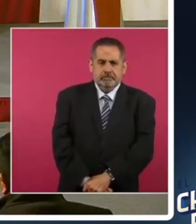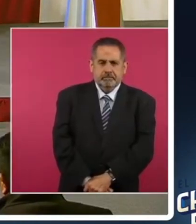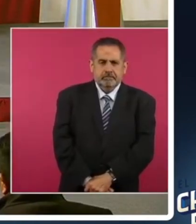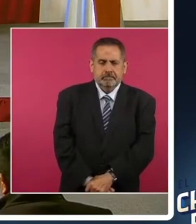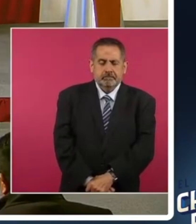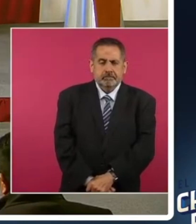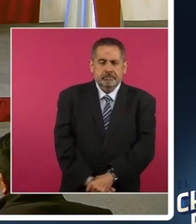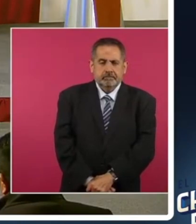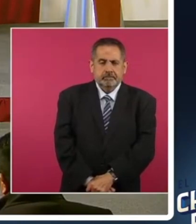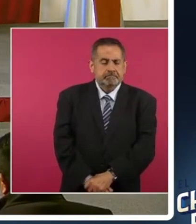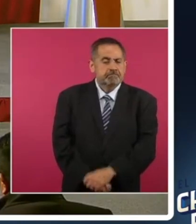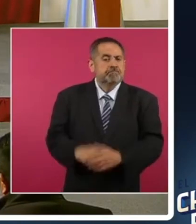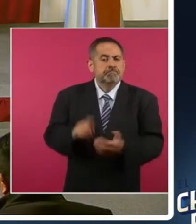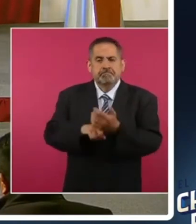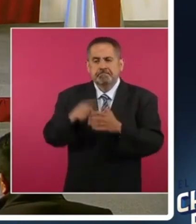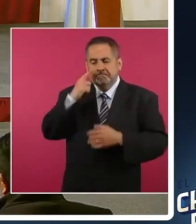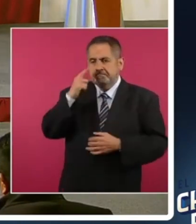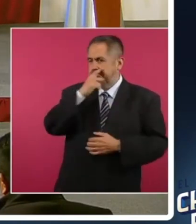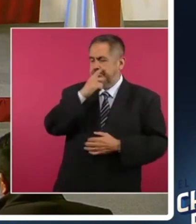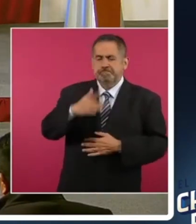Y es percepción.